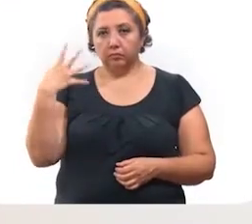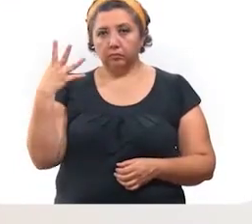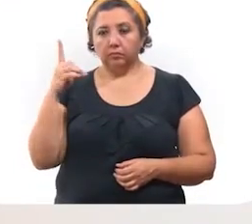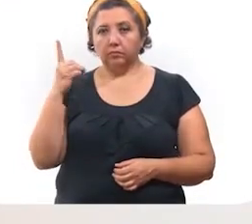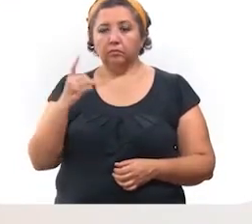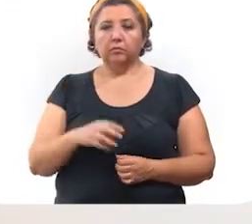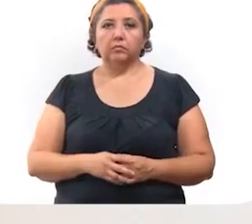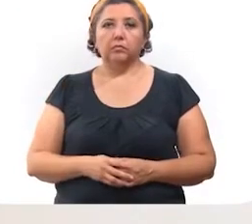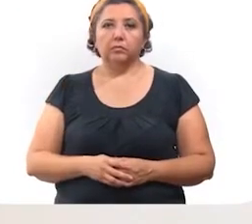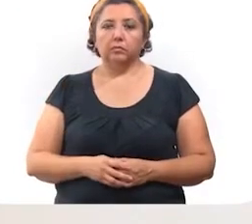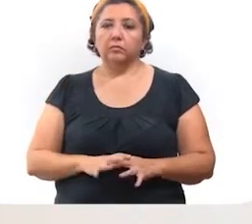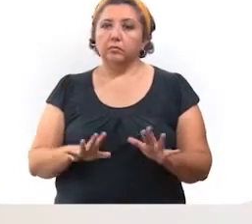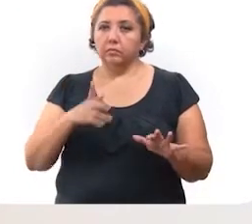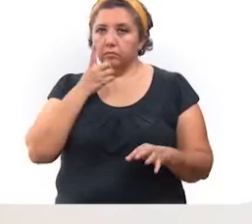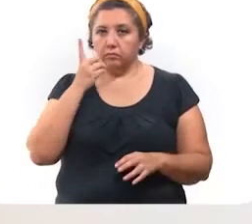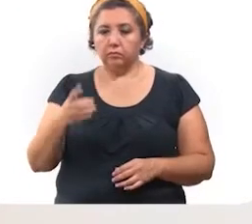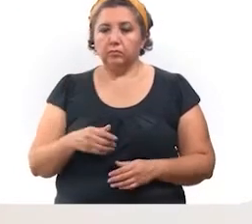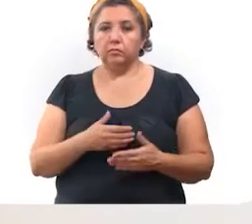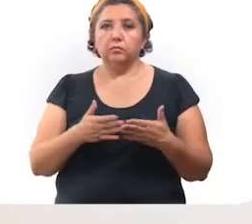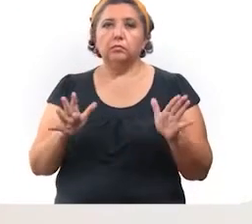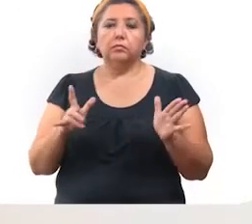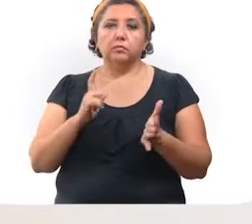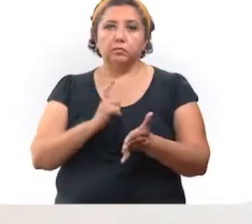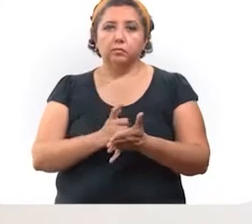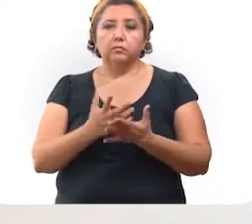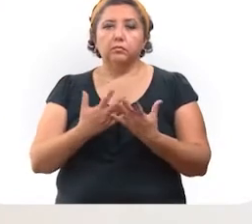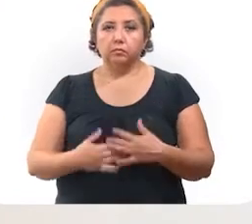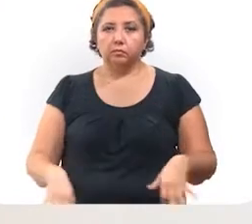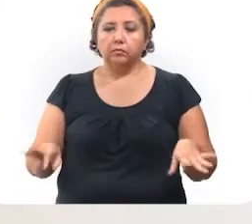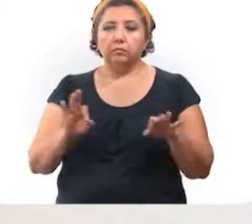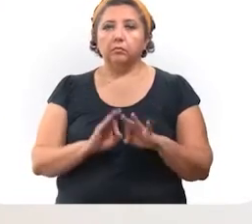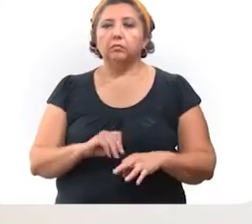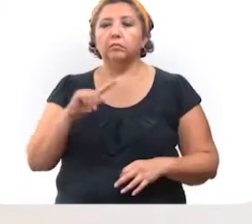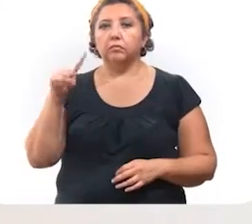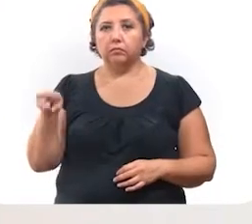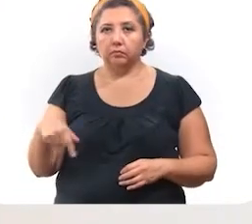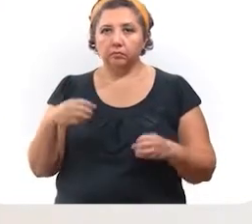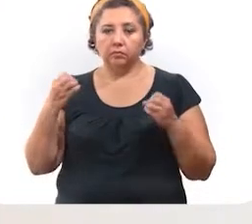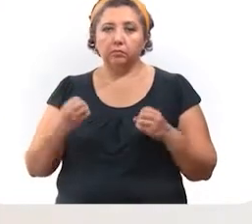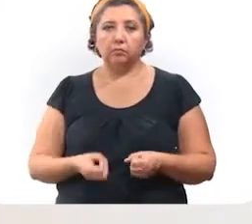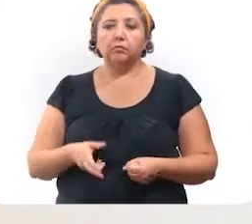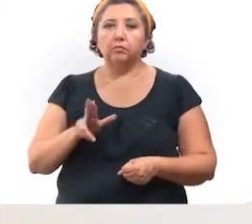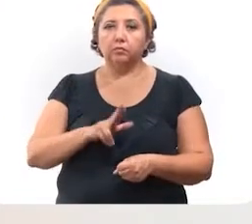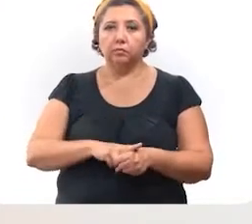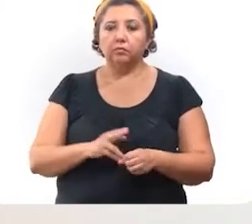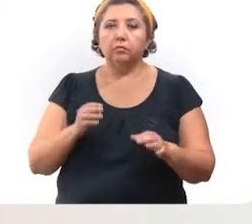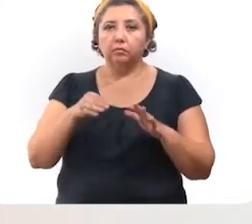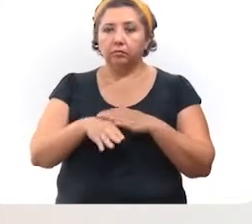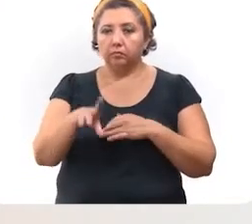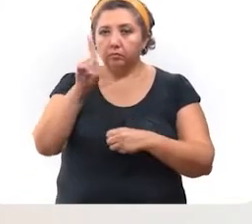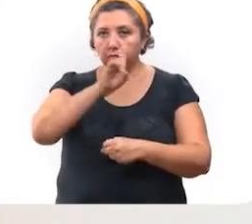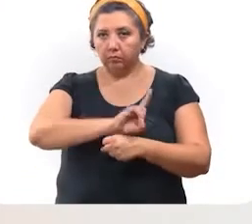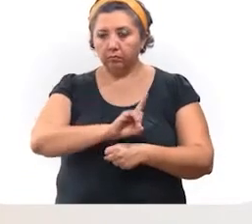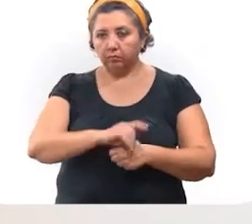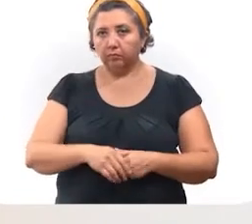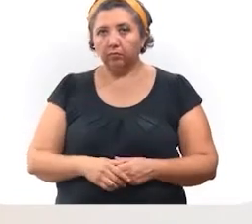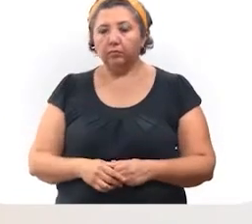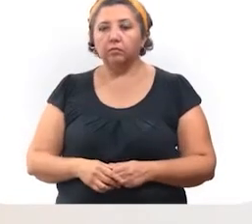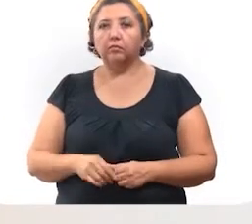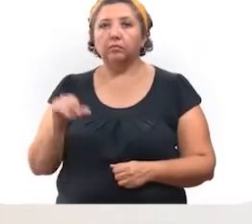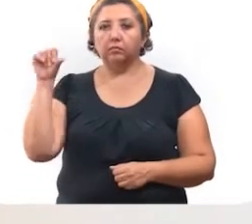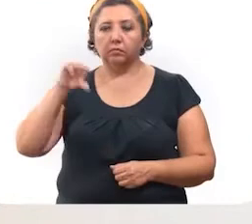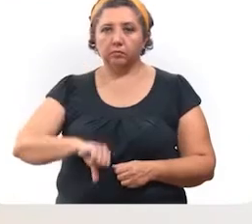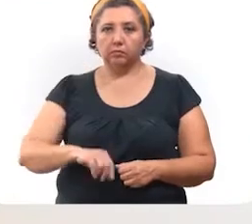14 de diciembre. Como se ha señalado, en la reapertura económica los datos más importantes son la ocupación hospitalaria y los ingresos